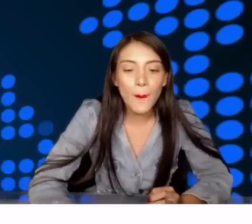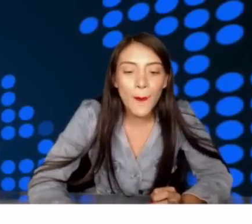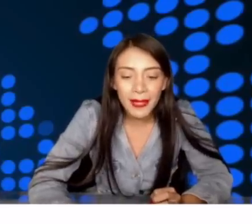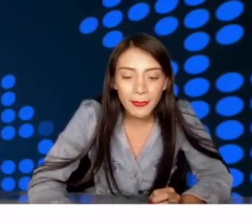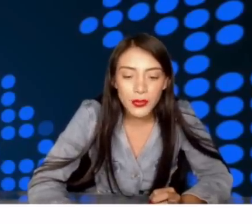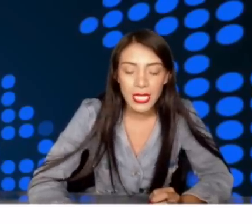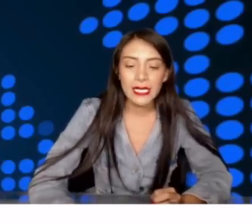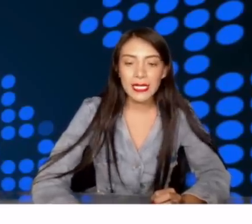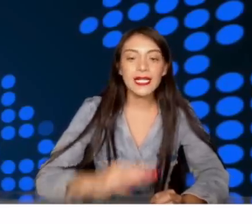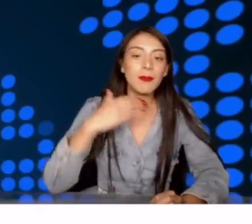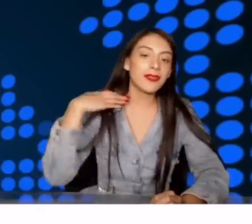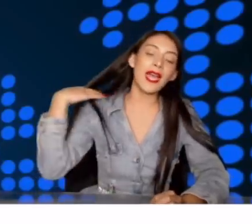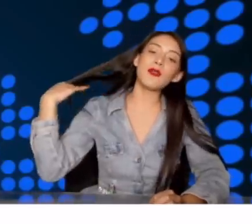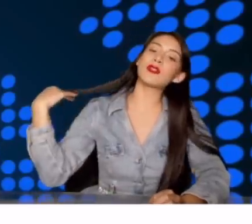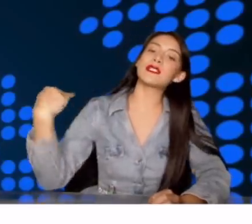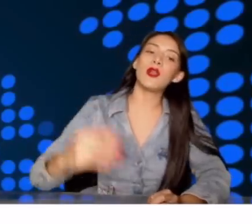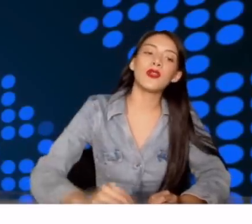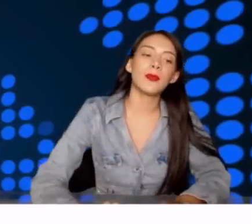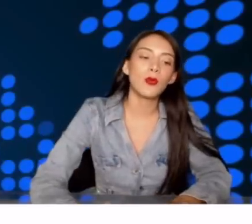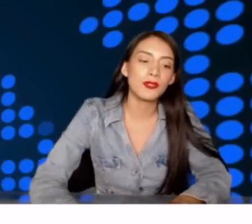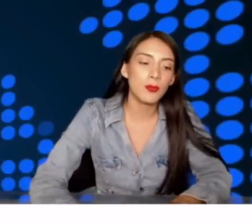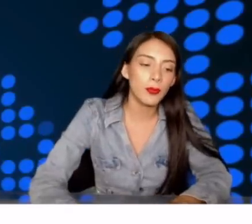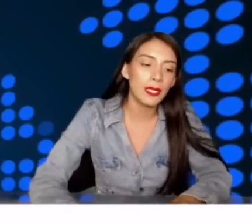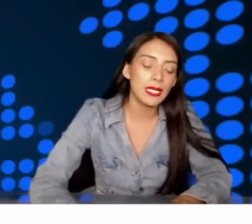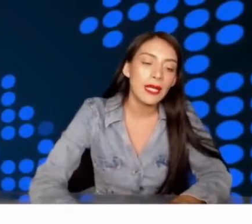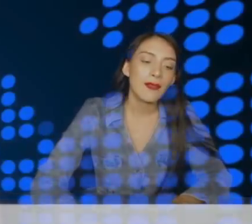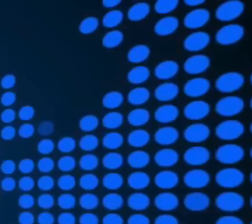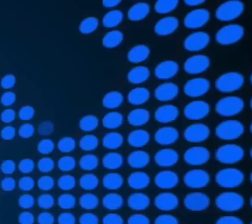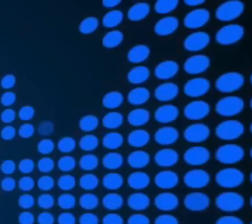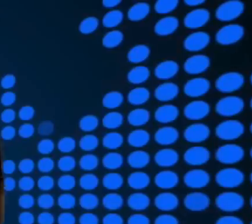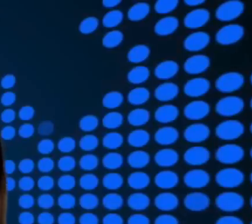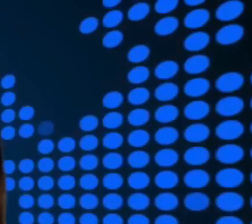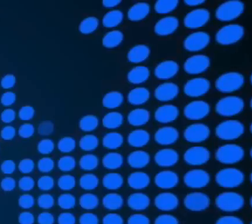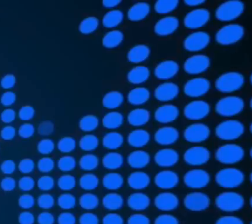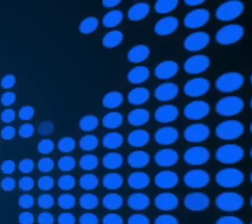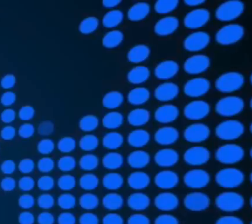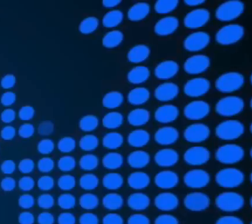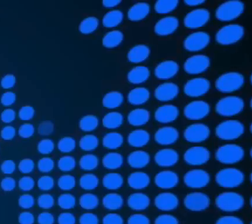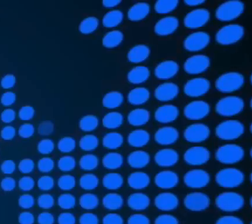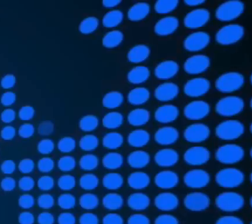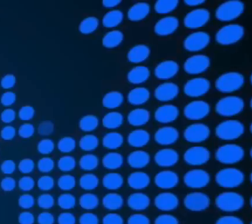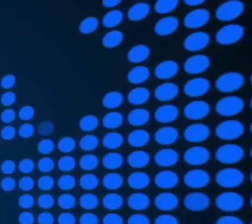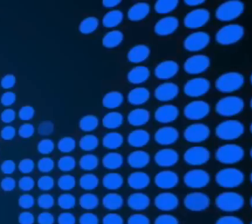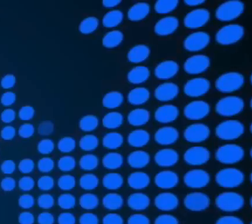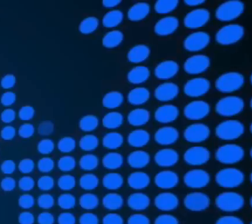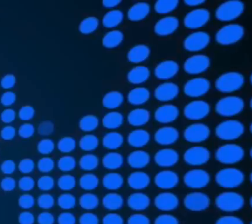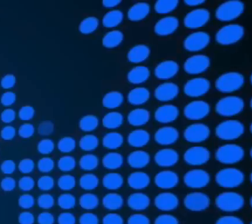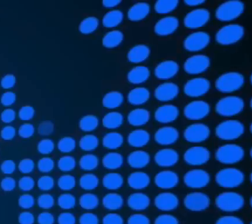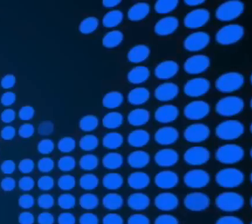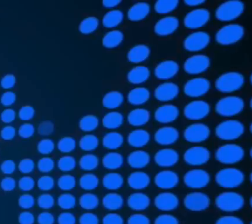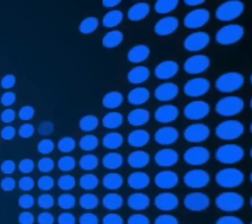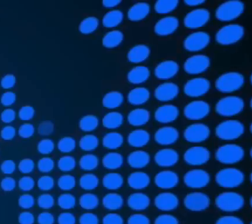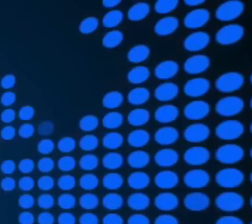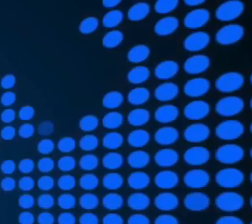estos momentos y realmente hay un recelo y una preocupación por parte de Estados Unidos y no quieren a López Obrador.